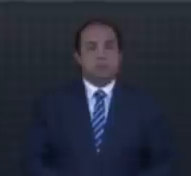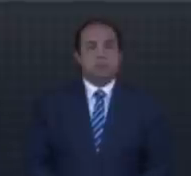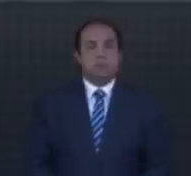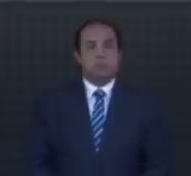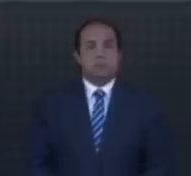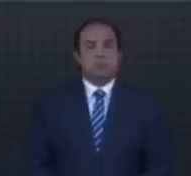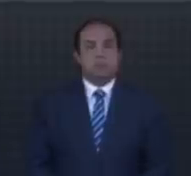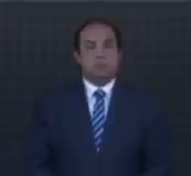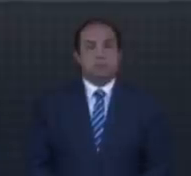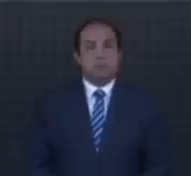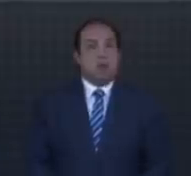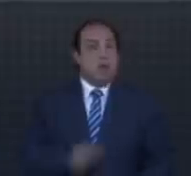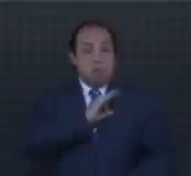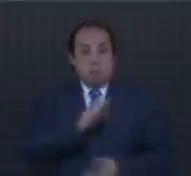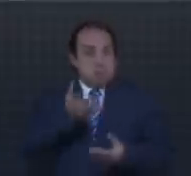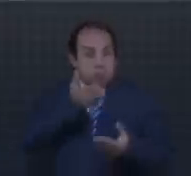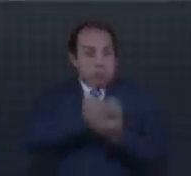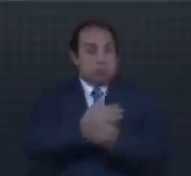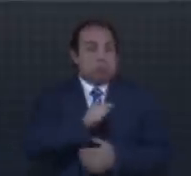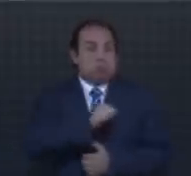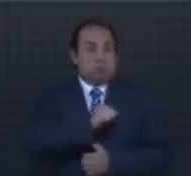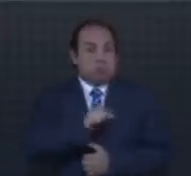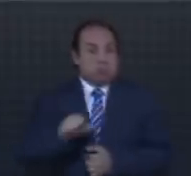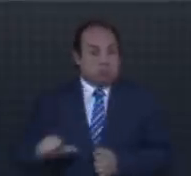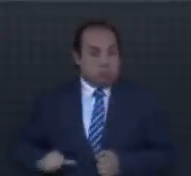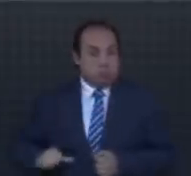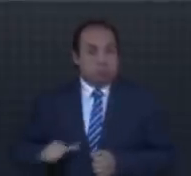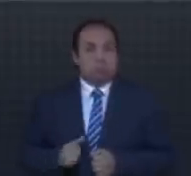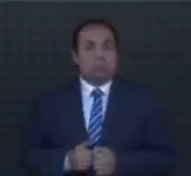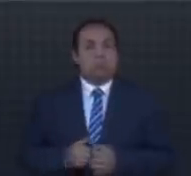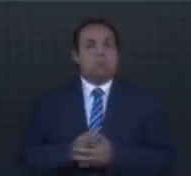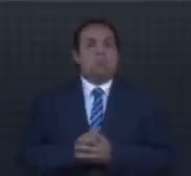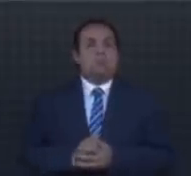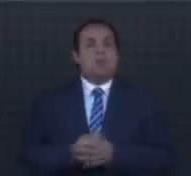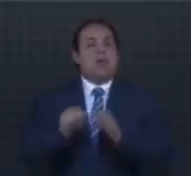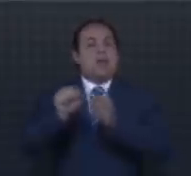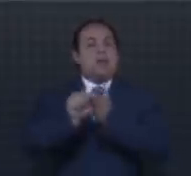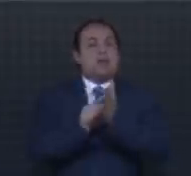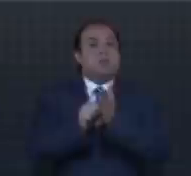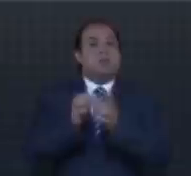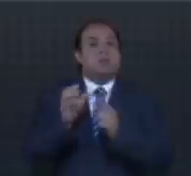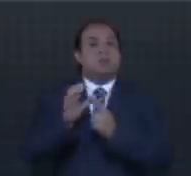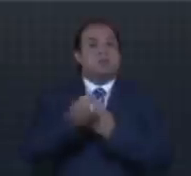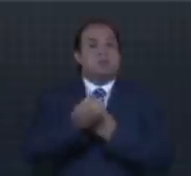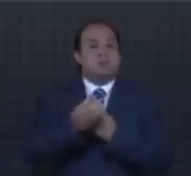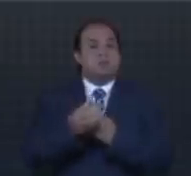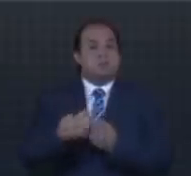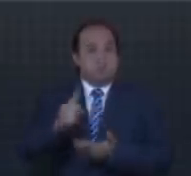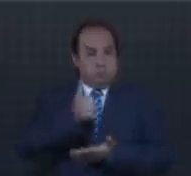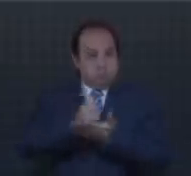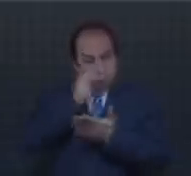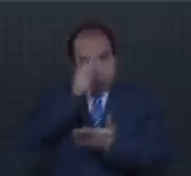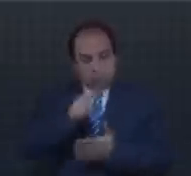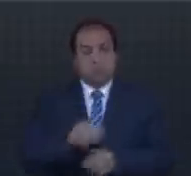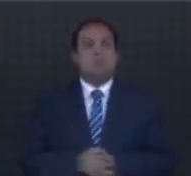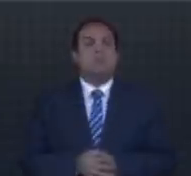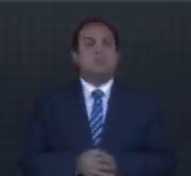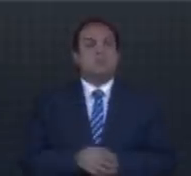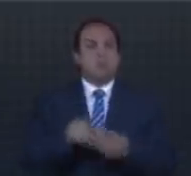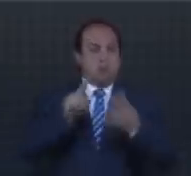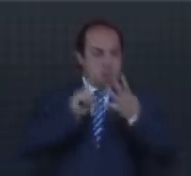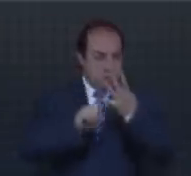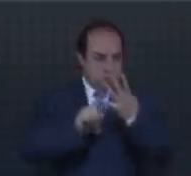para que pudieran acceder los alcaldes a la sesión del Congreso local. Por cierto, en cuarto